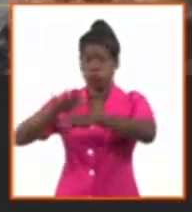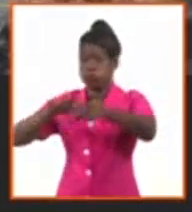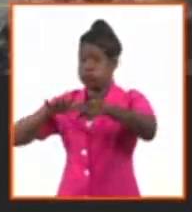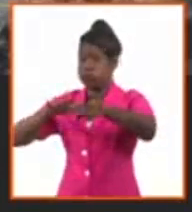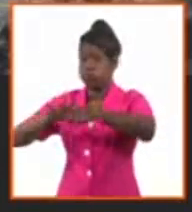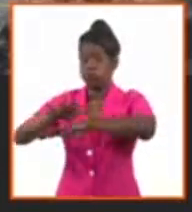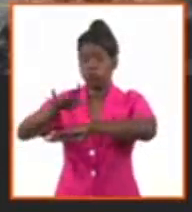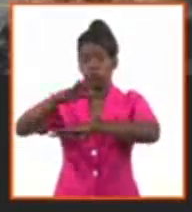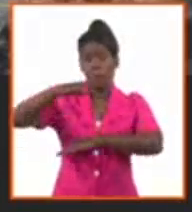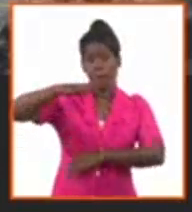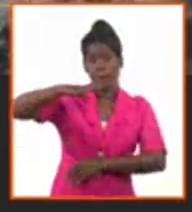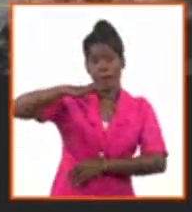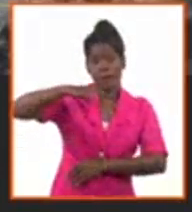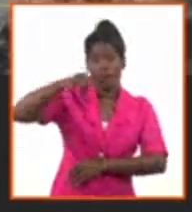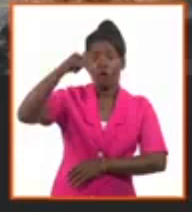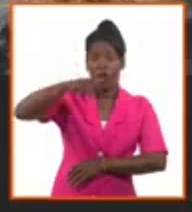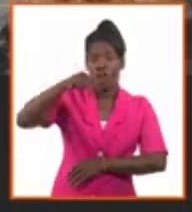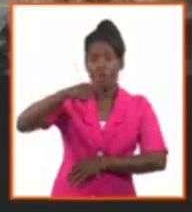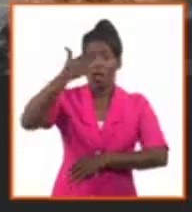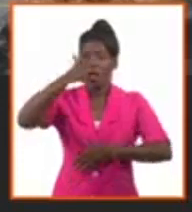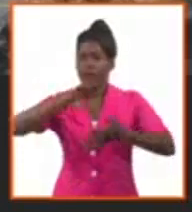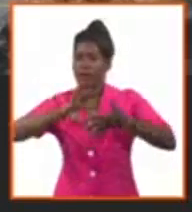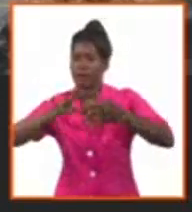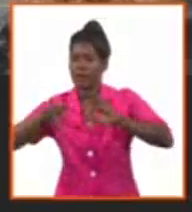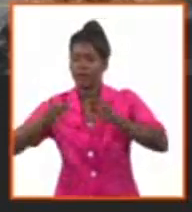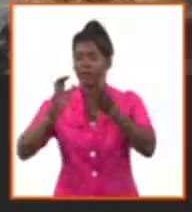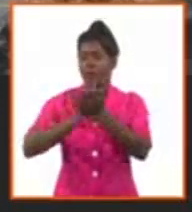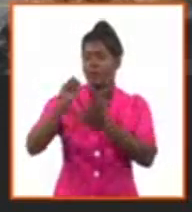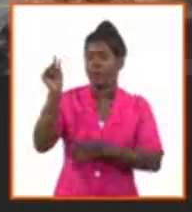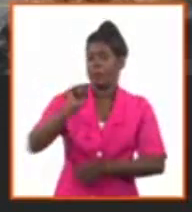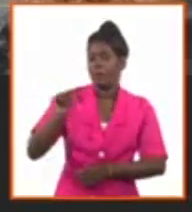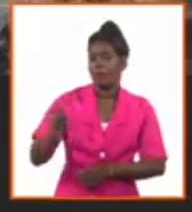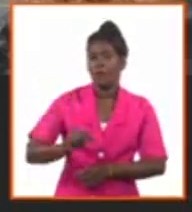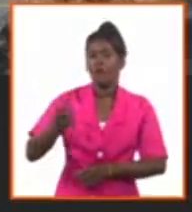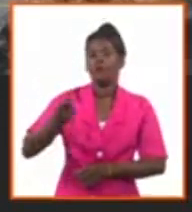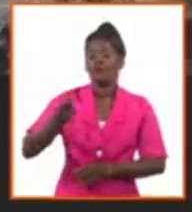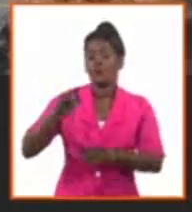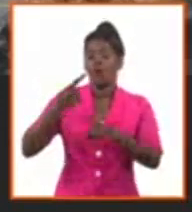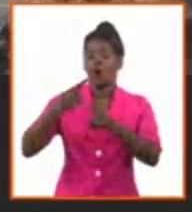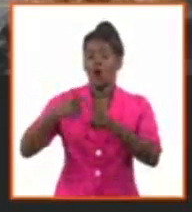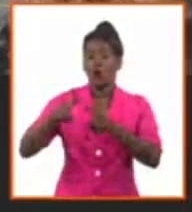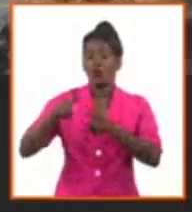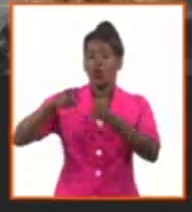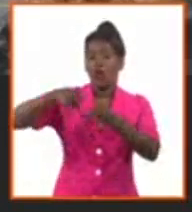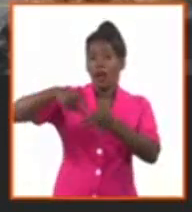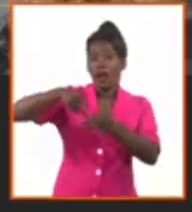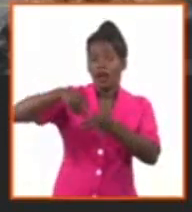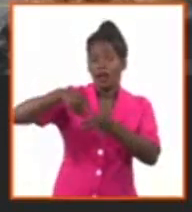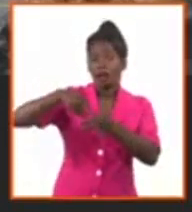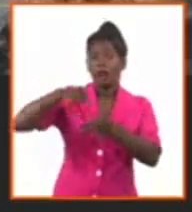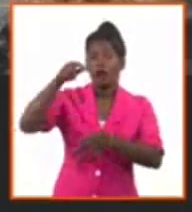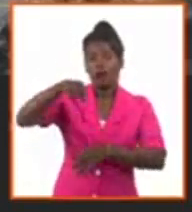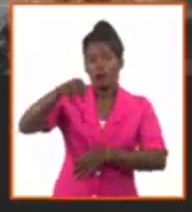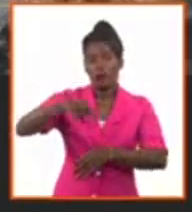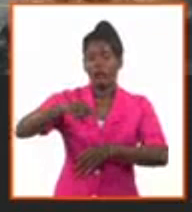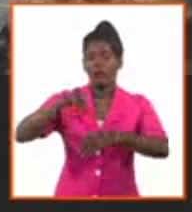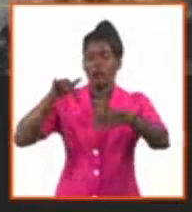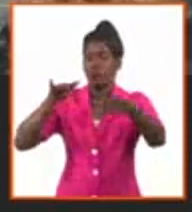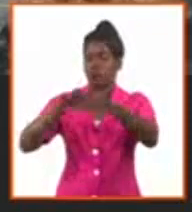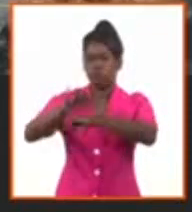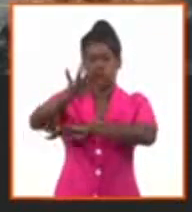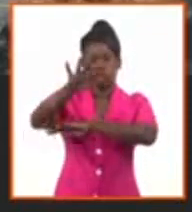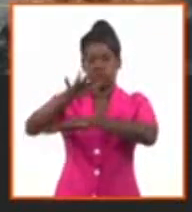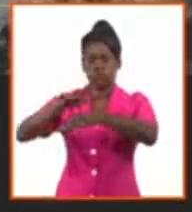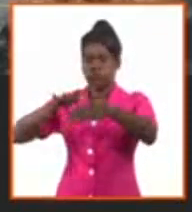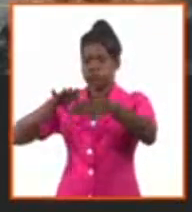inundaciones costeras en zonas bajas de Pinar del Río, Artemisa, Mayabeque, el sur de la Isla de la Juventud y el archipiélago de los Canarreos. En el resto